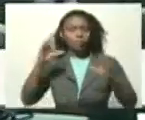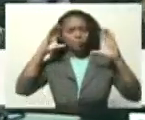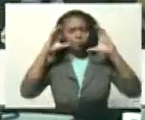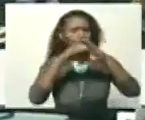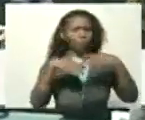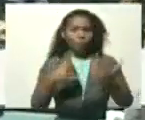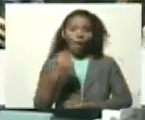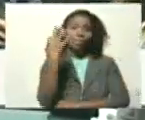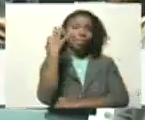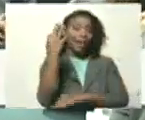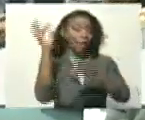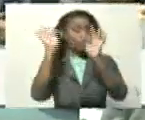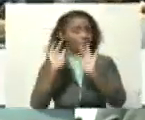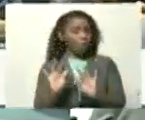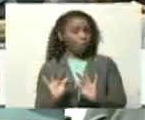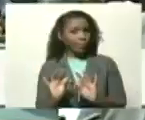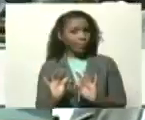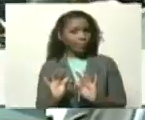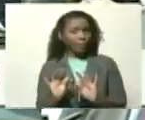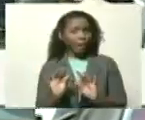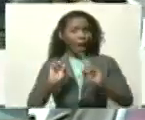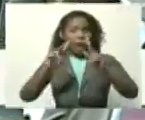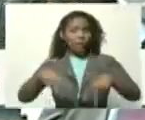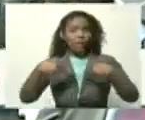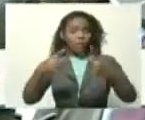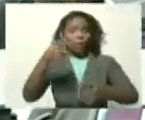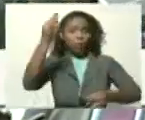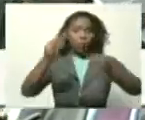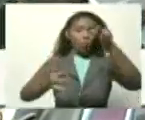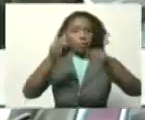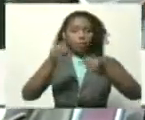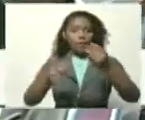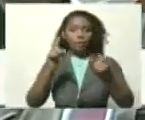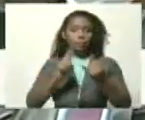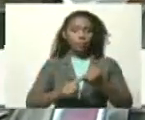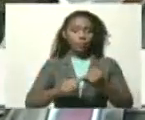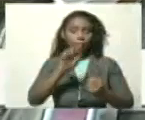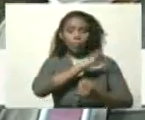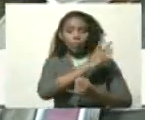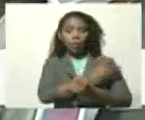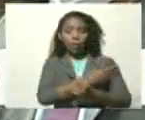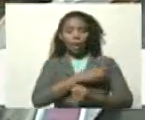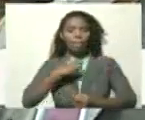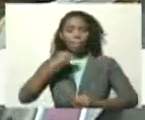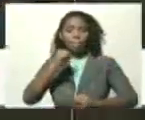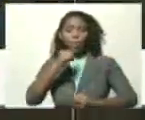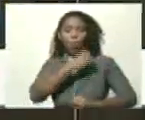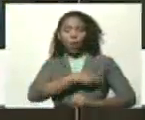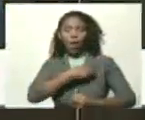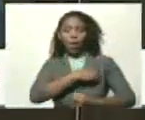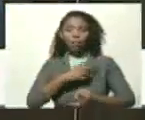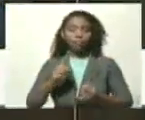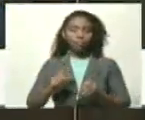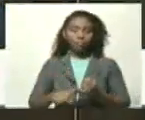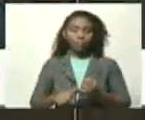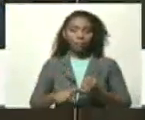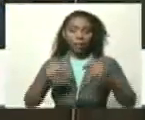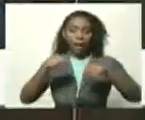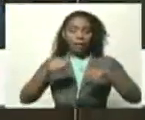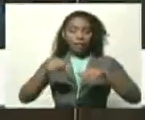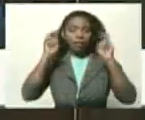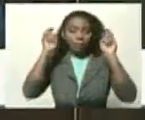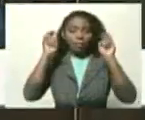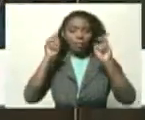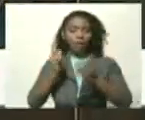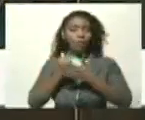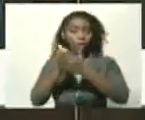a tres aspectos: a la reforma judicial, del poder moral, que en este caso va